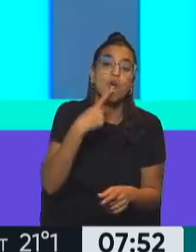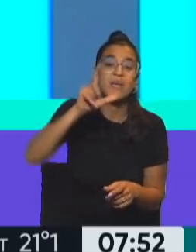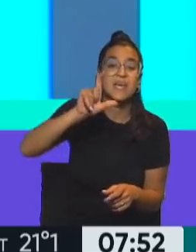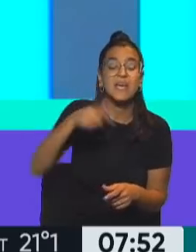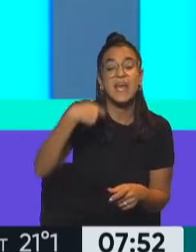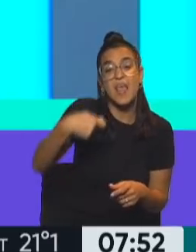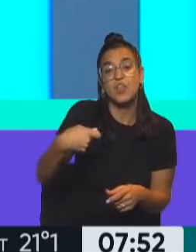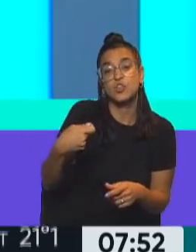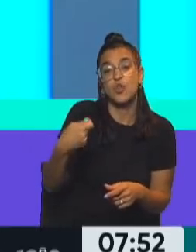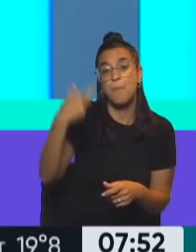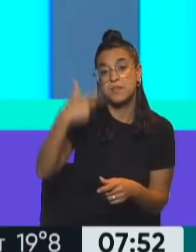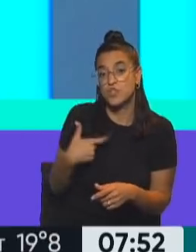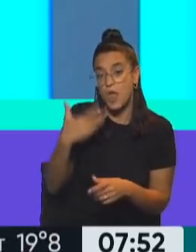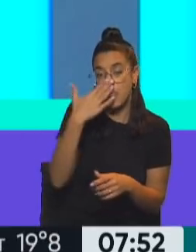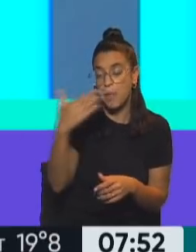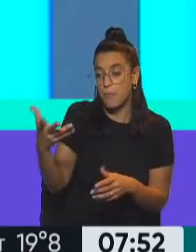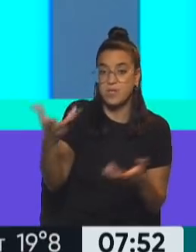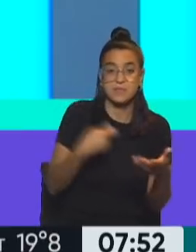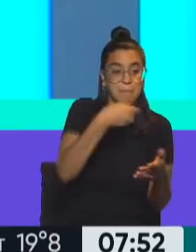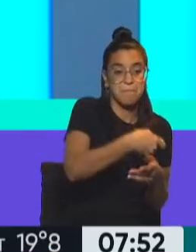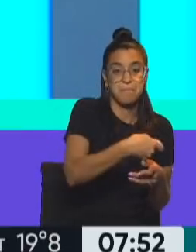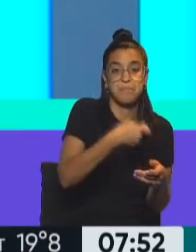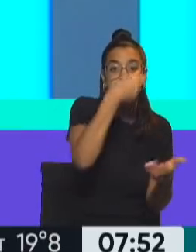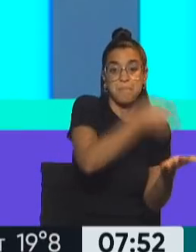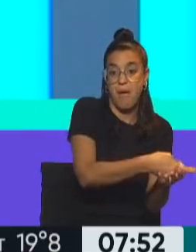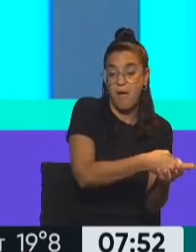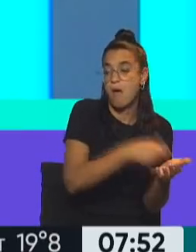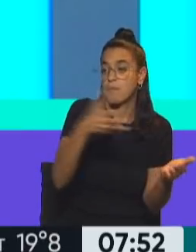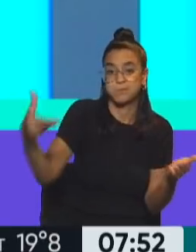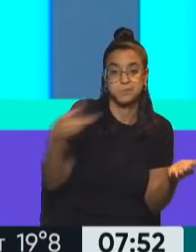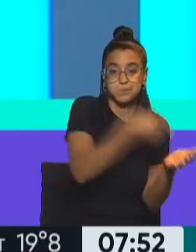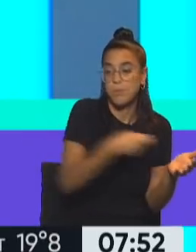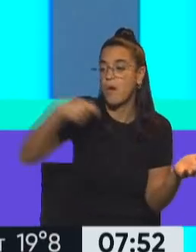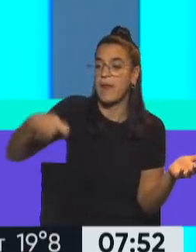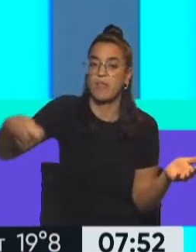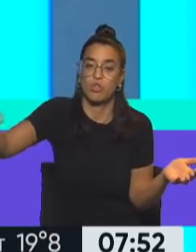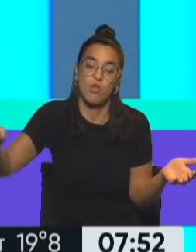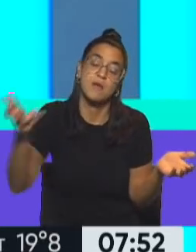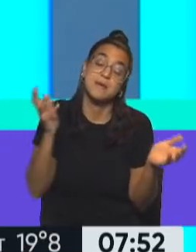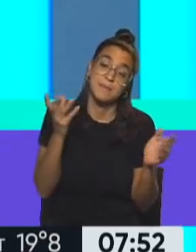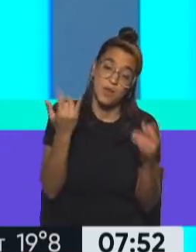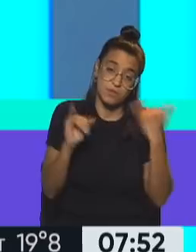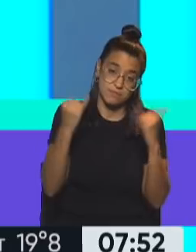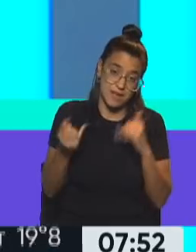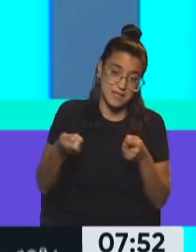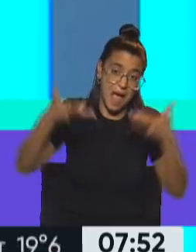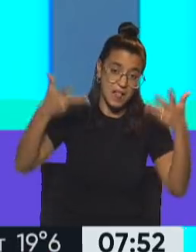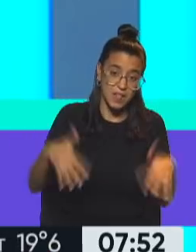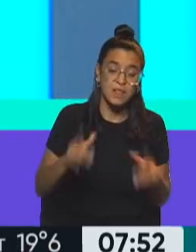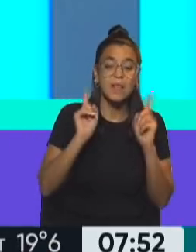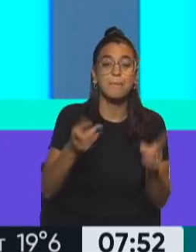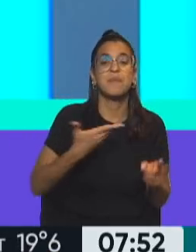crédito personal y después lo vas pagando todos los meses pero también sabemos que un crédito y una tasa más alta y atención porque están las